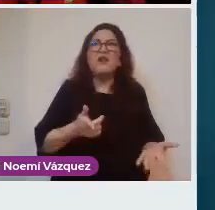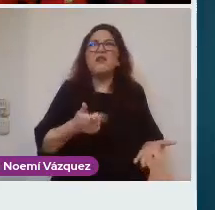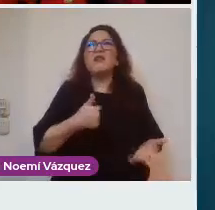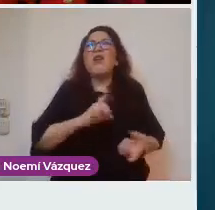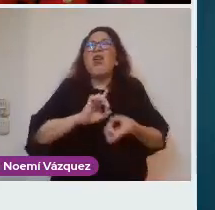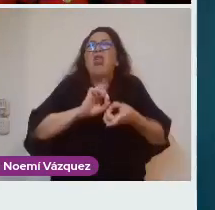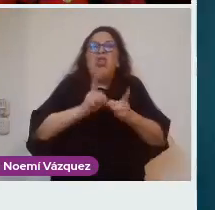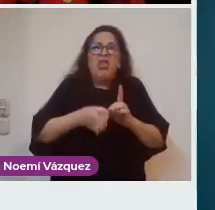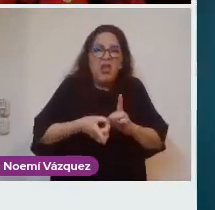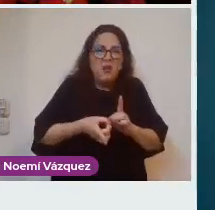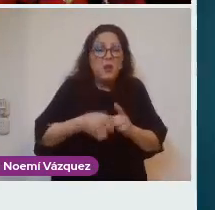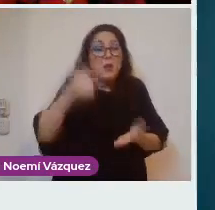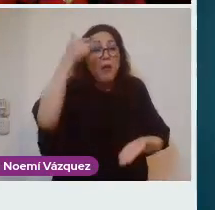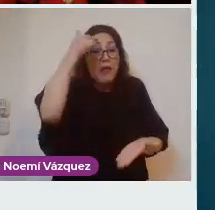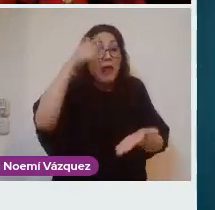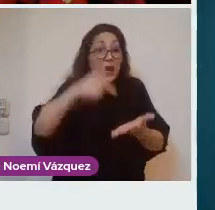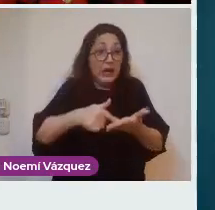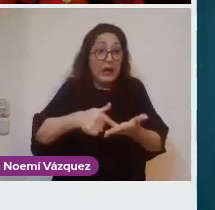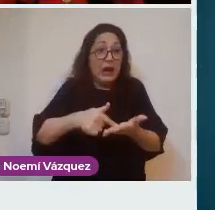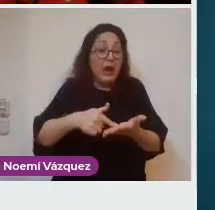de padecimientos.